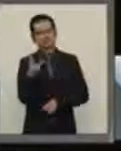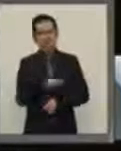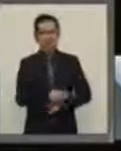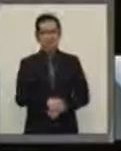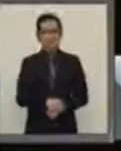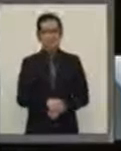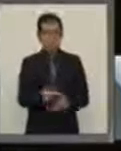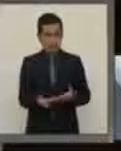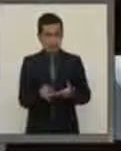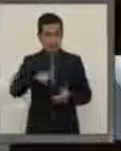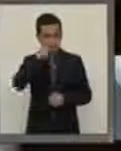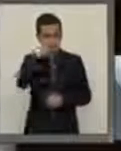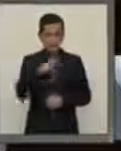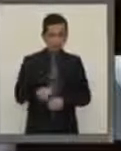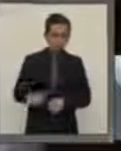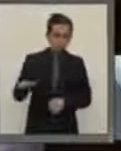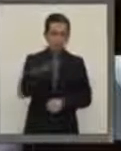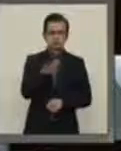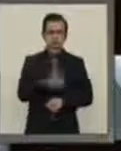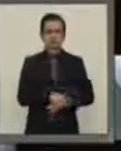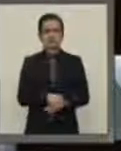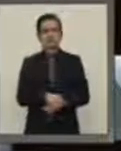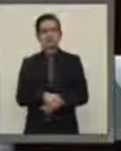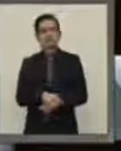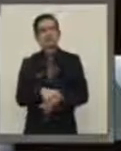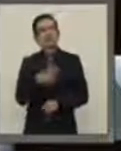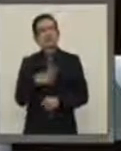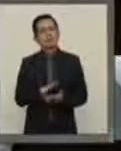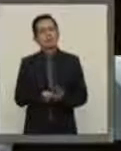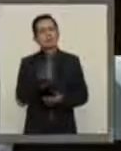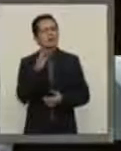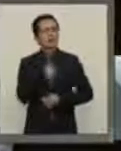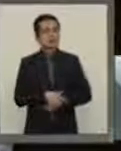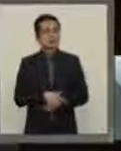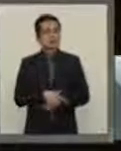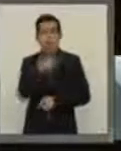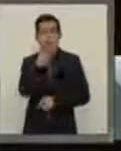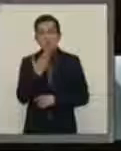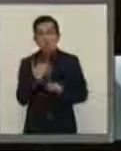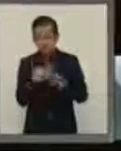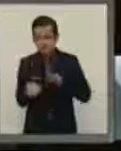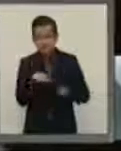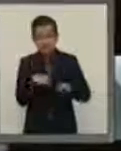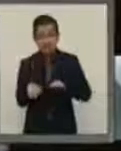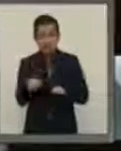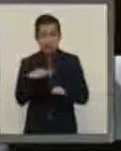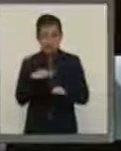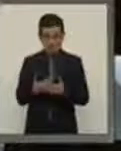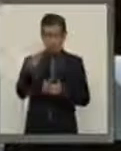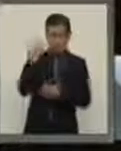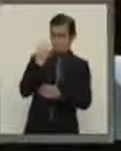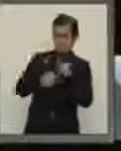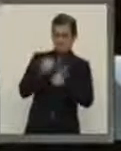hoy existe y persiste más desempleo que hace 4 años, que ya de por sí era